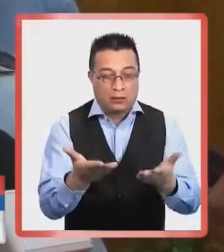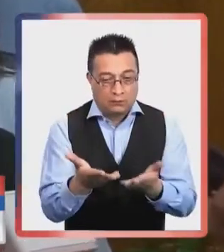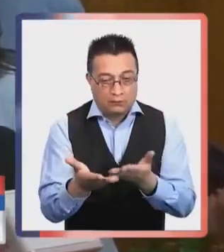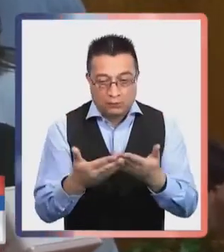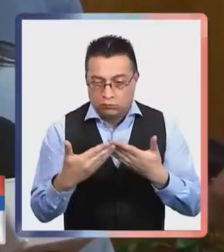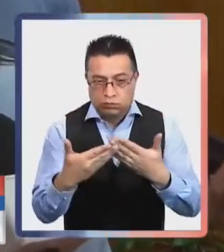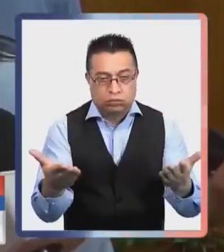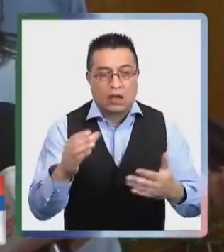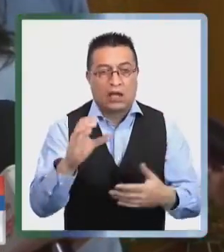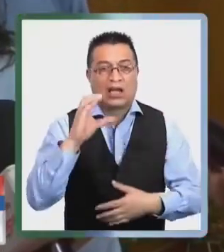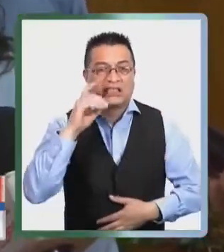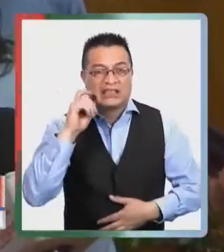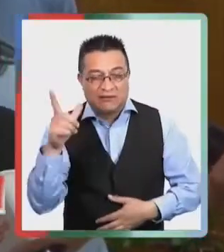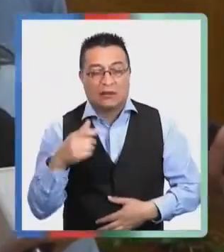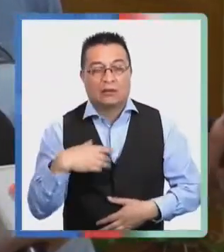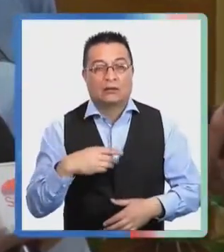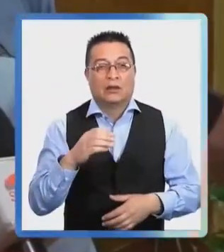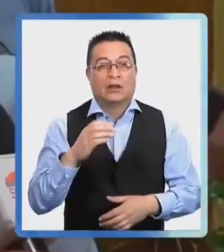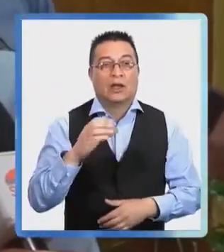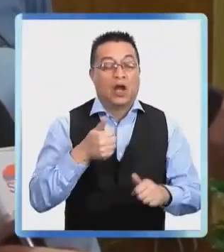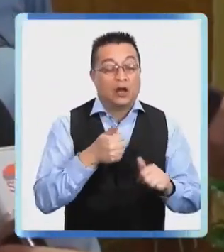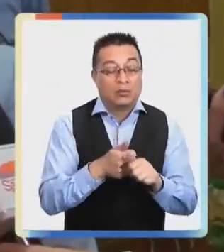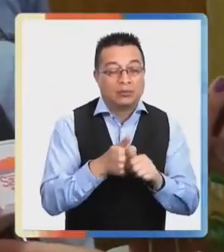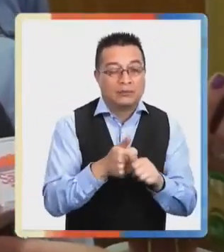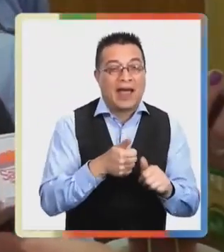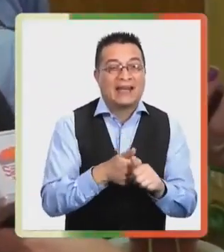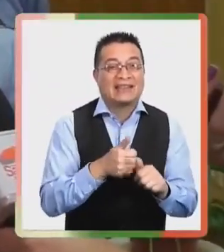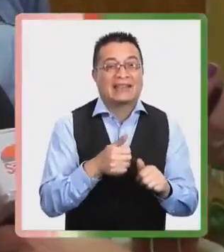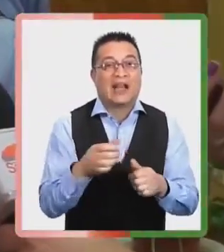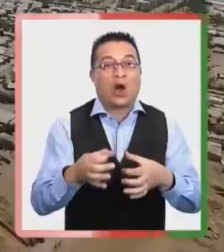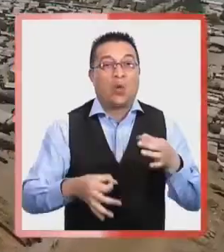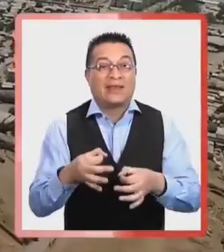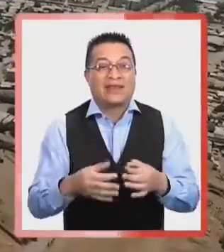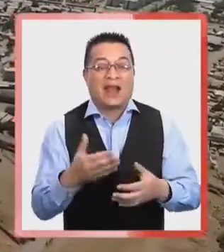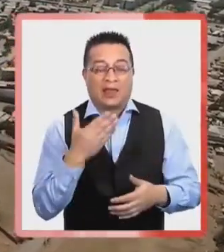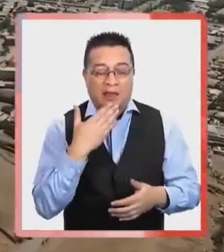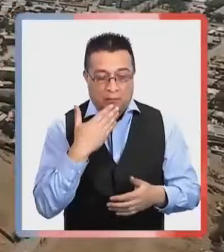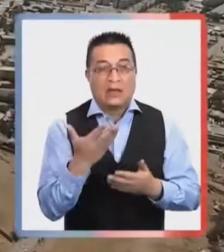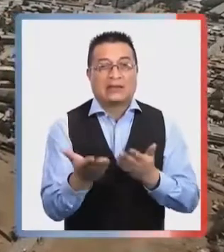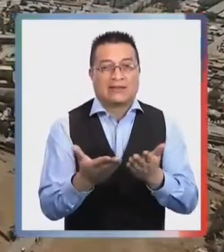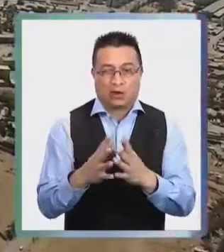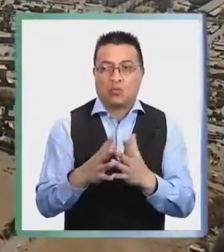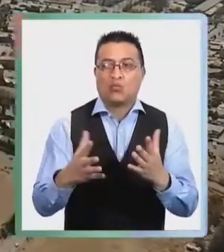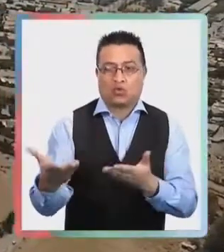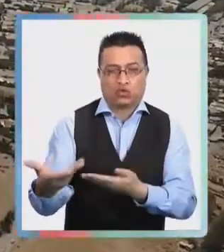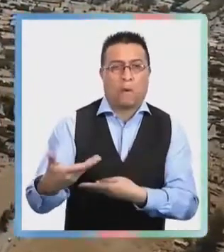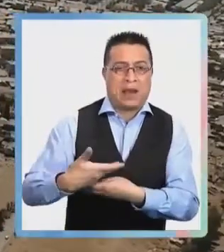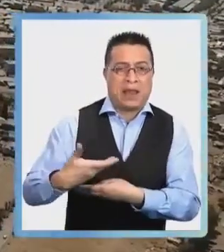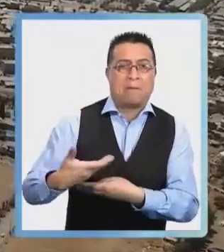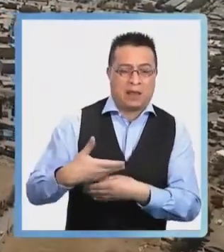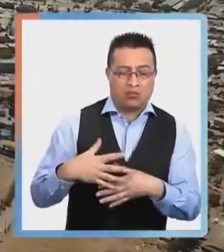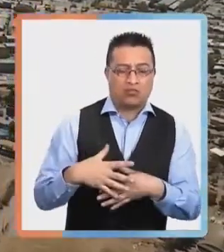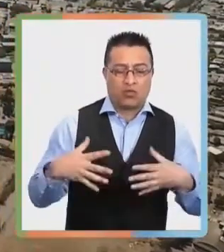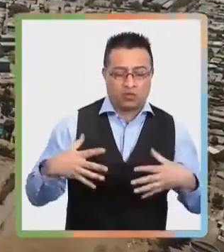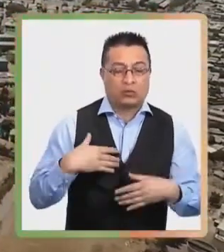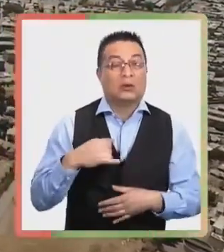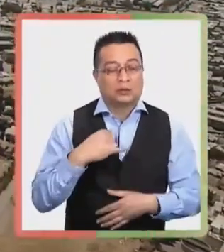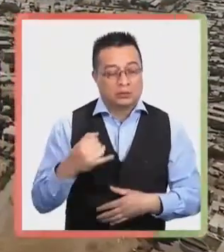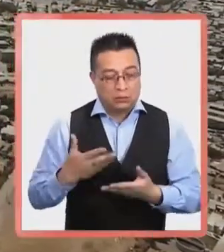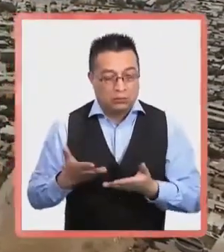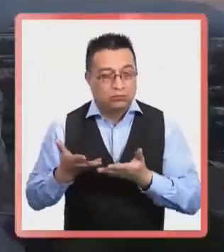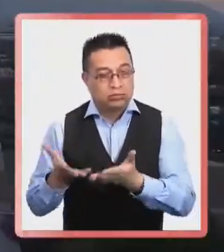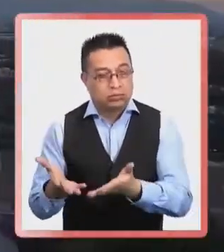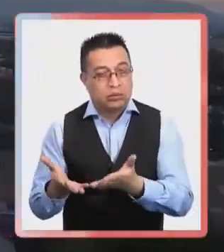al territorio, ¿ya? Registro Civil, la Corporación de Asistencia Judicial, son ambos servicios muy requeridos por la población y siempre